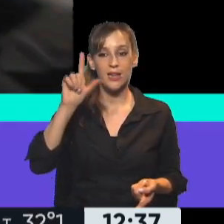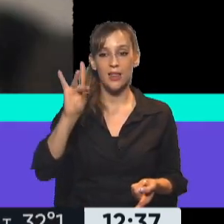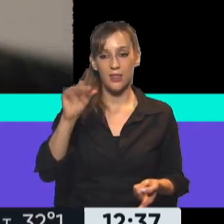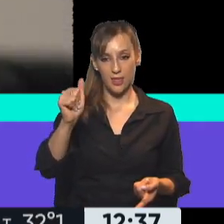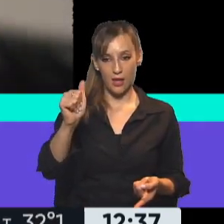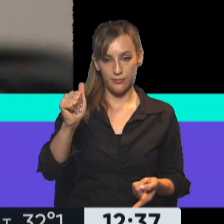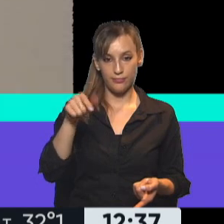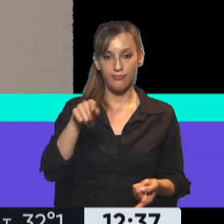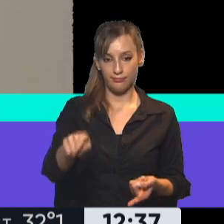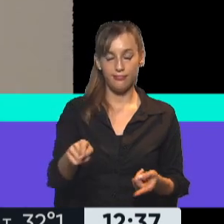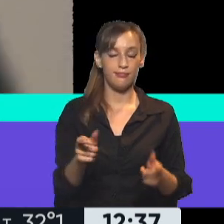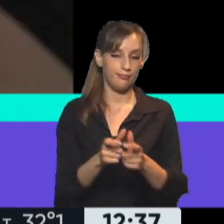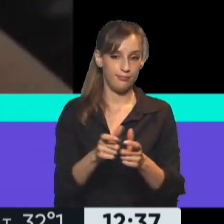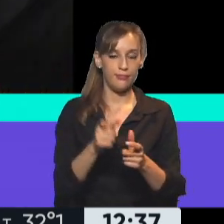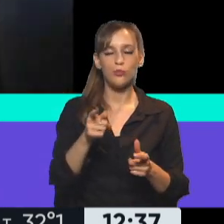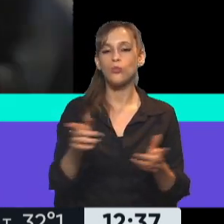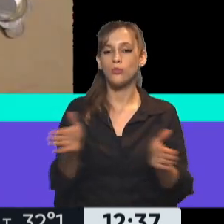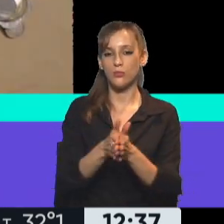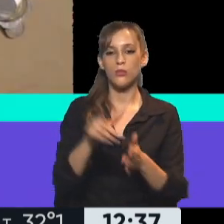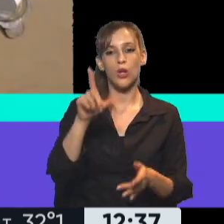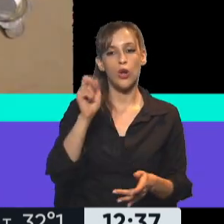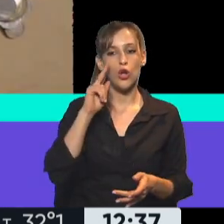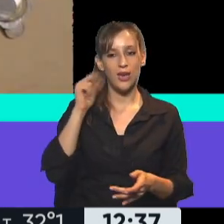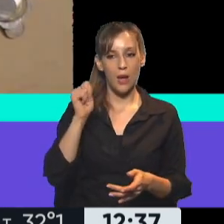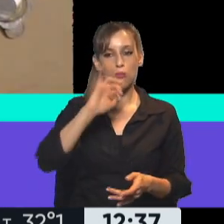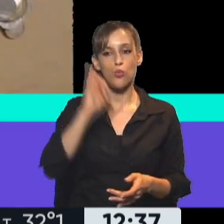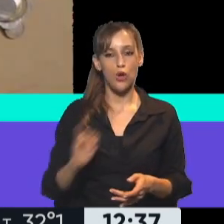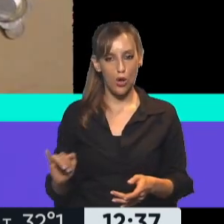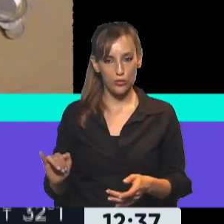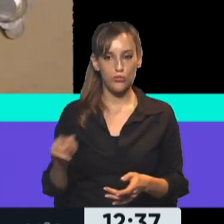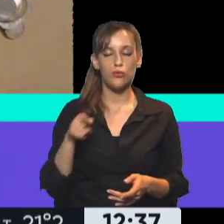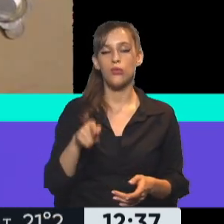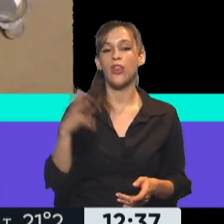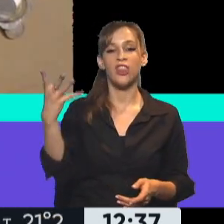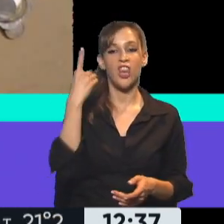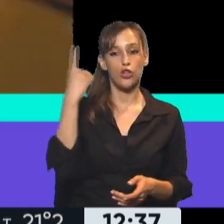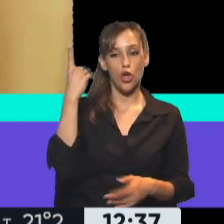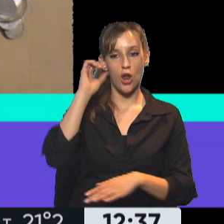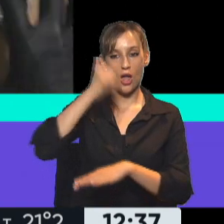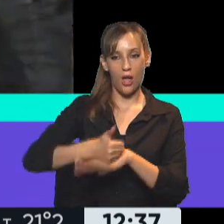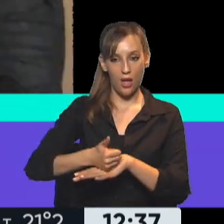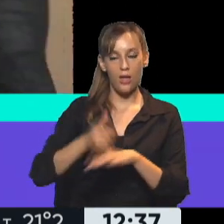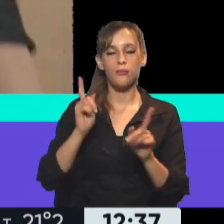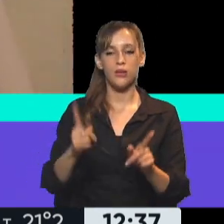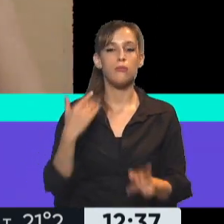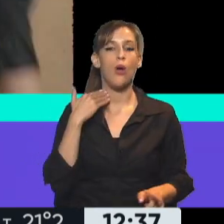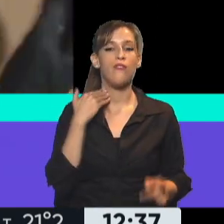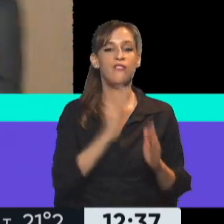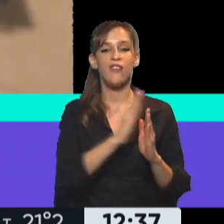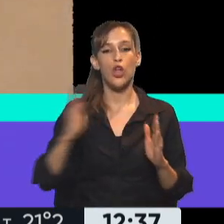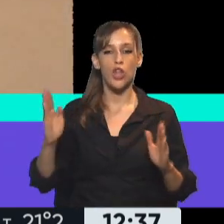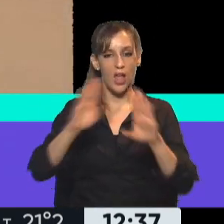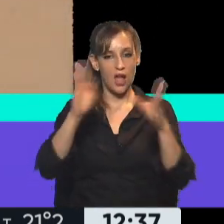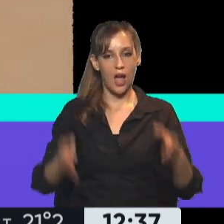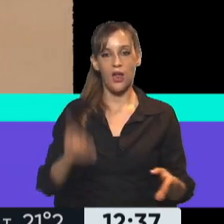Lorena Muñoz también participando en la Biblioteca Nacional a las 9 de la noche, presente la directora. Esto es en la Biblioteca Nacional.